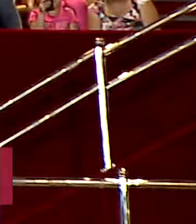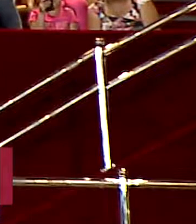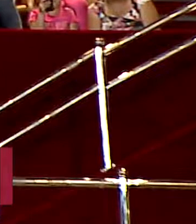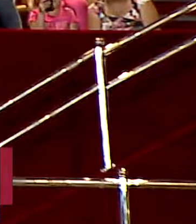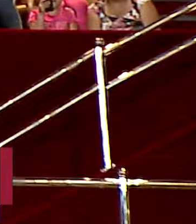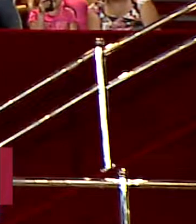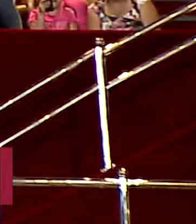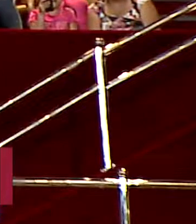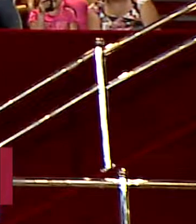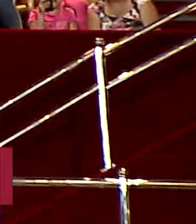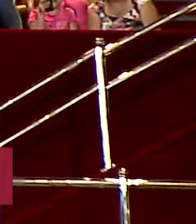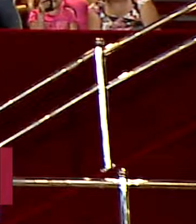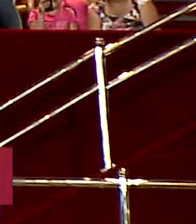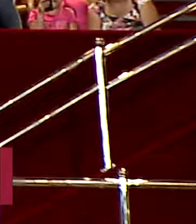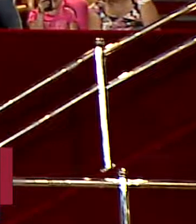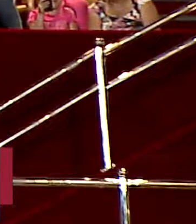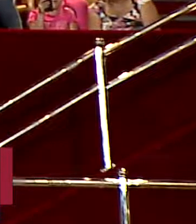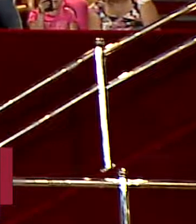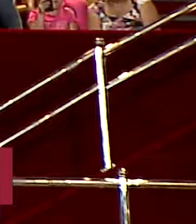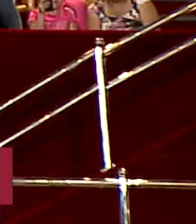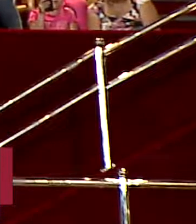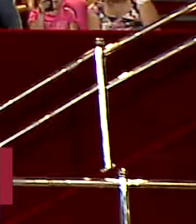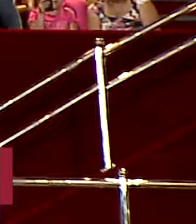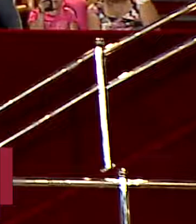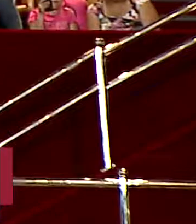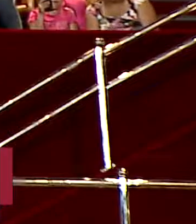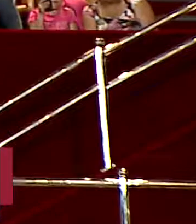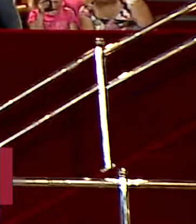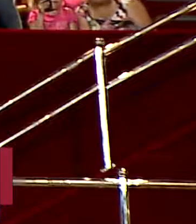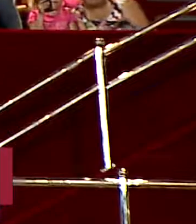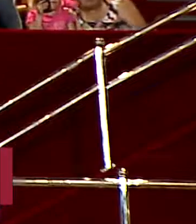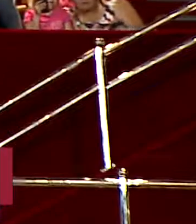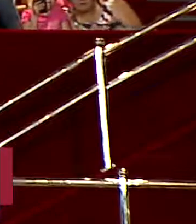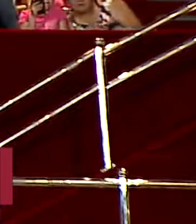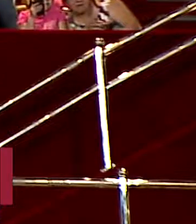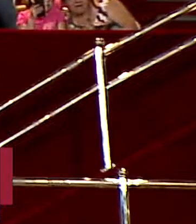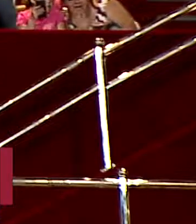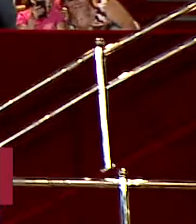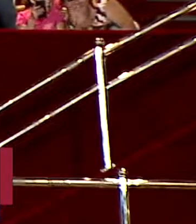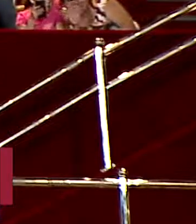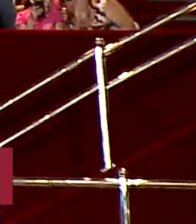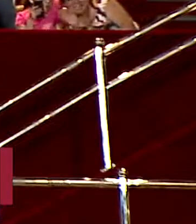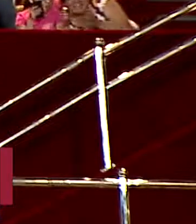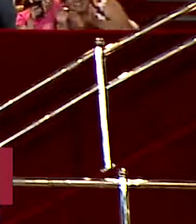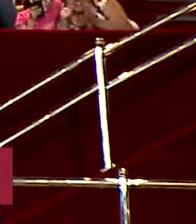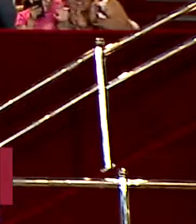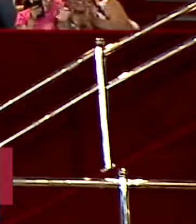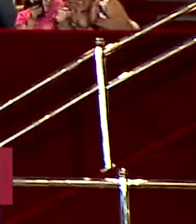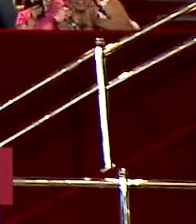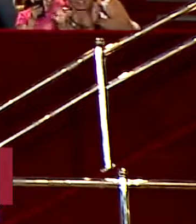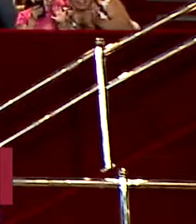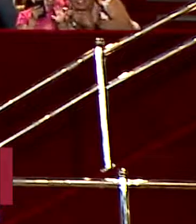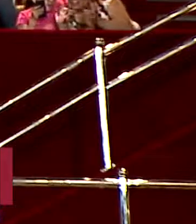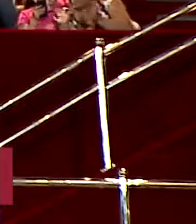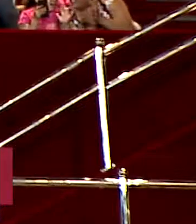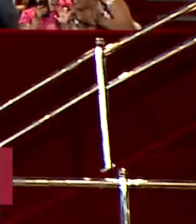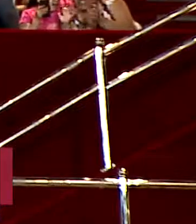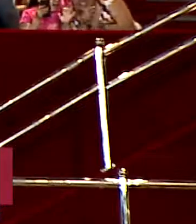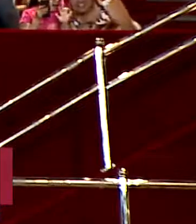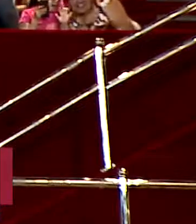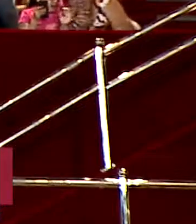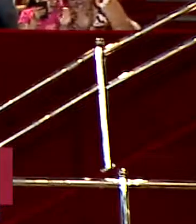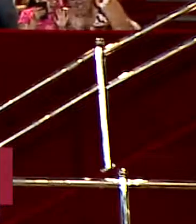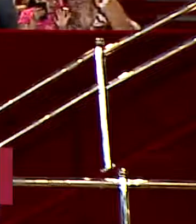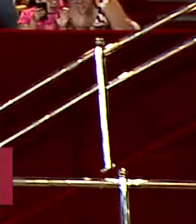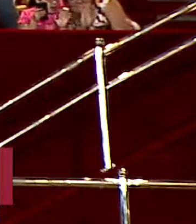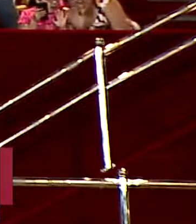la señora diputada, doña Alejandra Sepúlveda Órbenes. Sean ustedes muy bienvenidos y bienvenidas, y que su